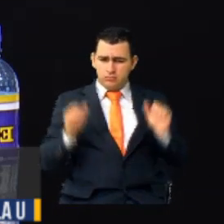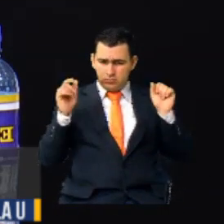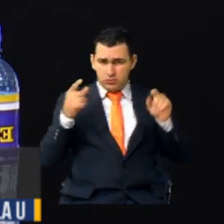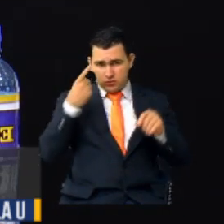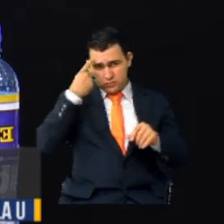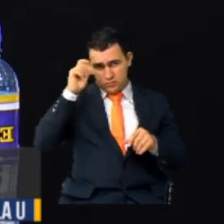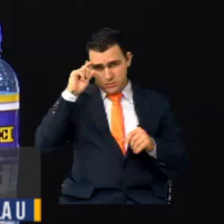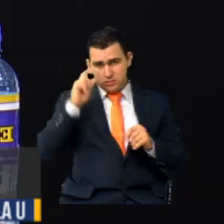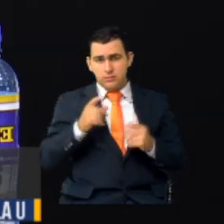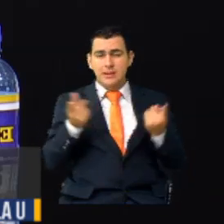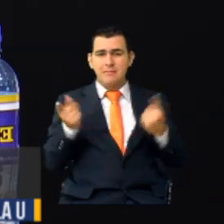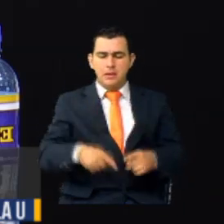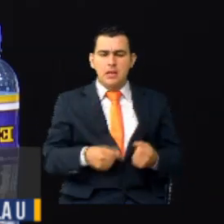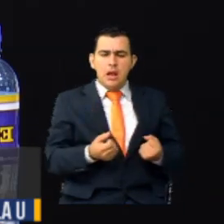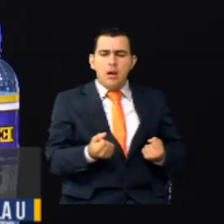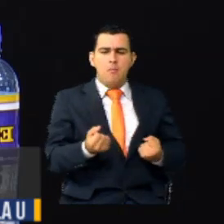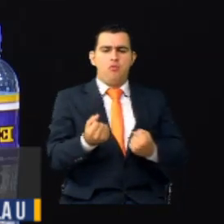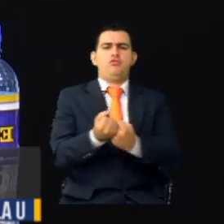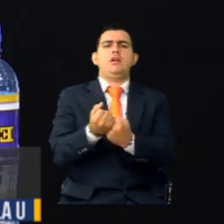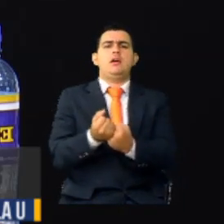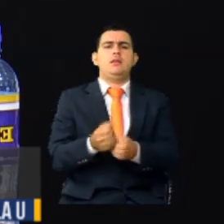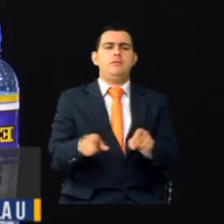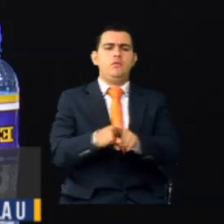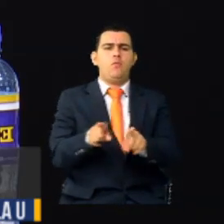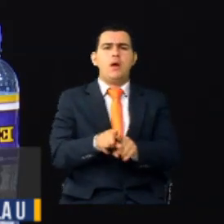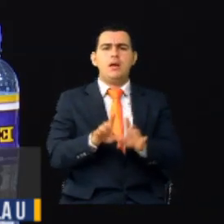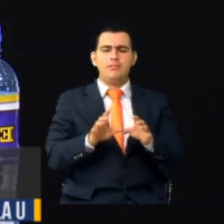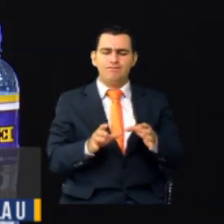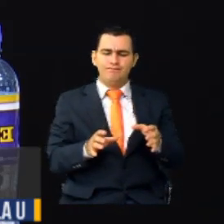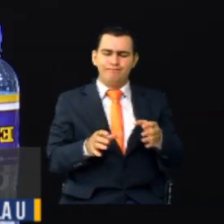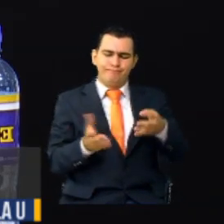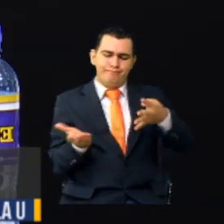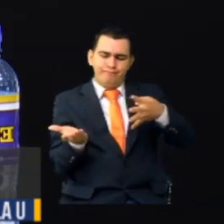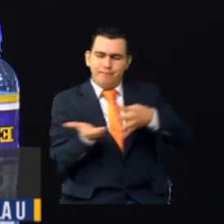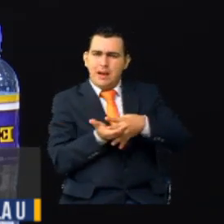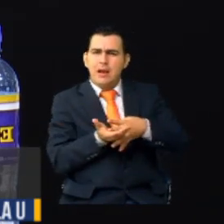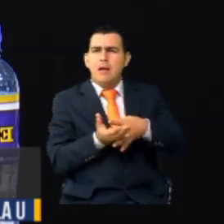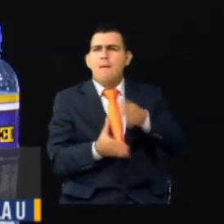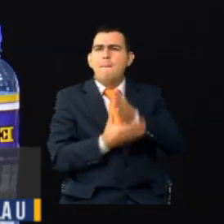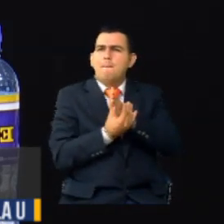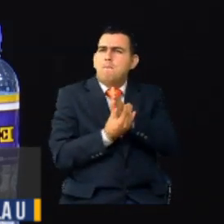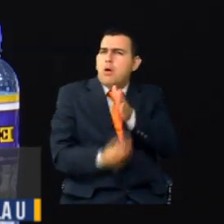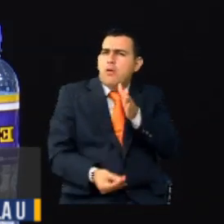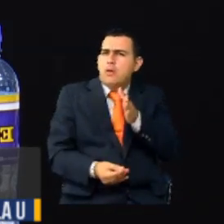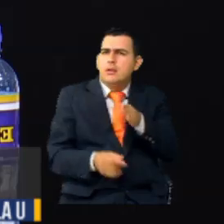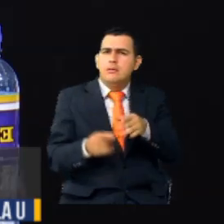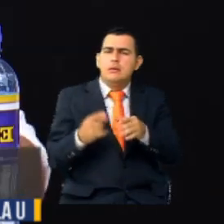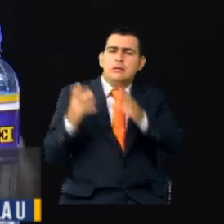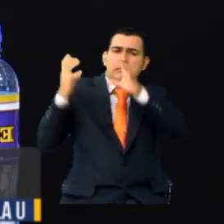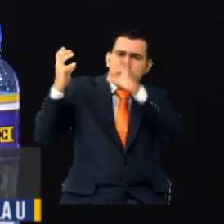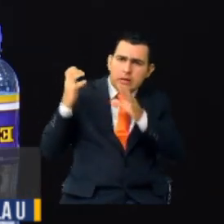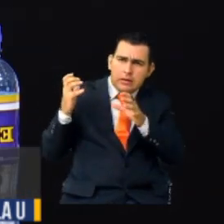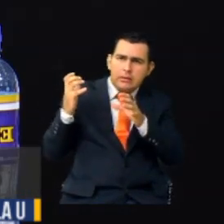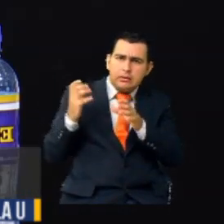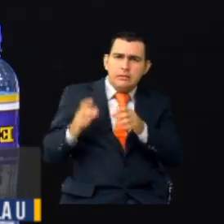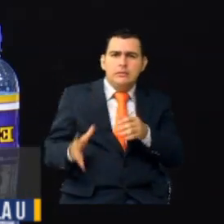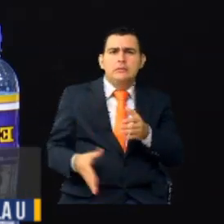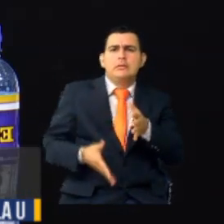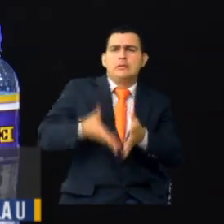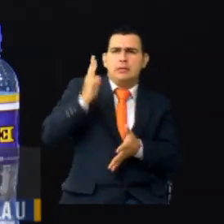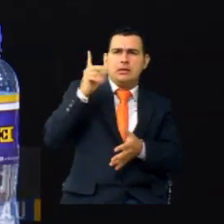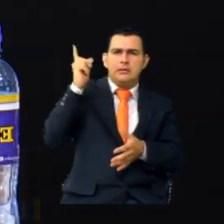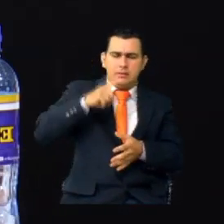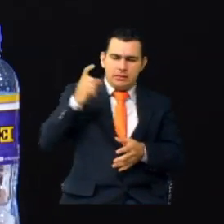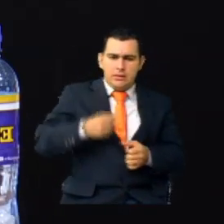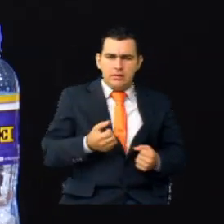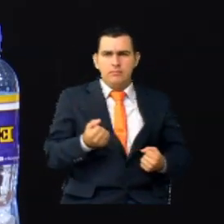supuesto, apoyar a esa clase media que tiene en medio del peso de la clase rica y la clase que necesita